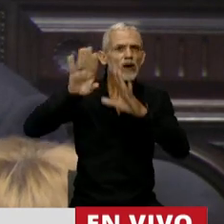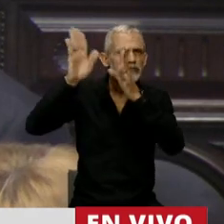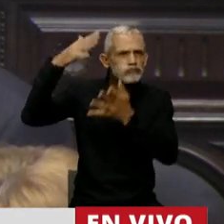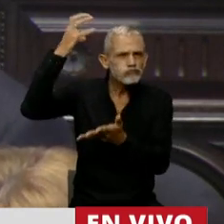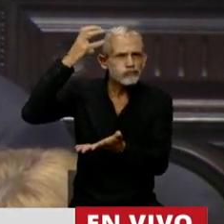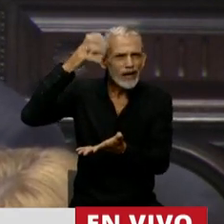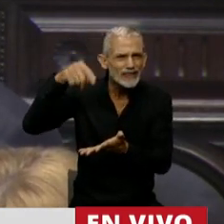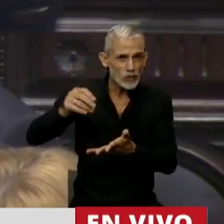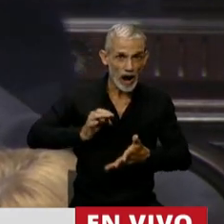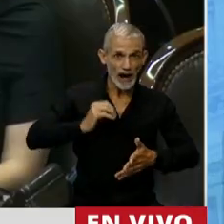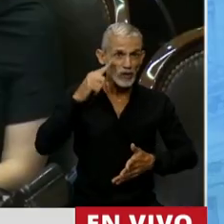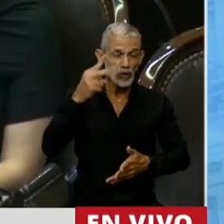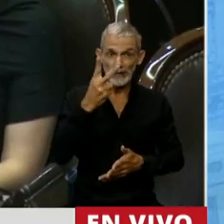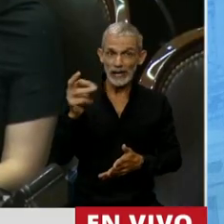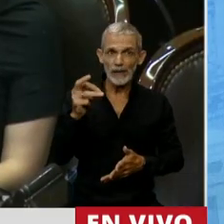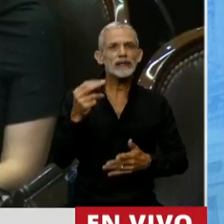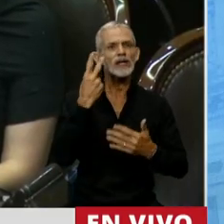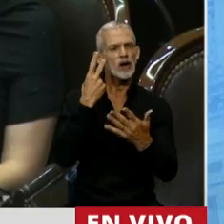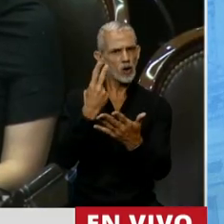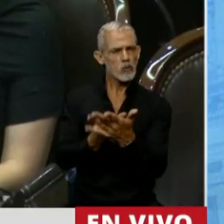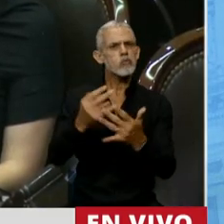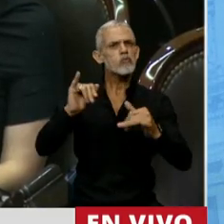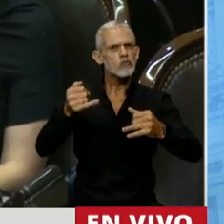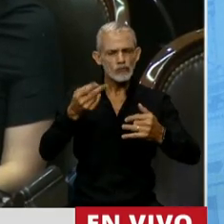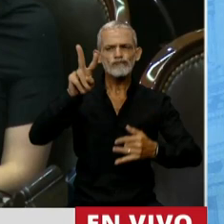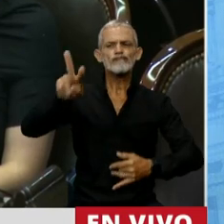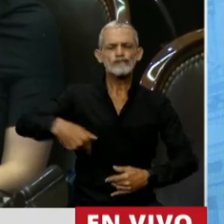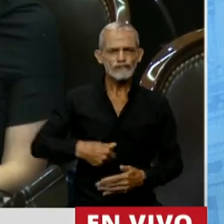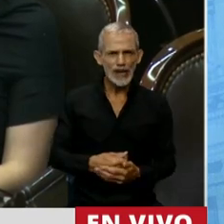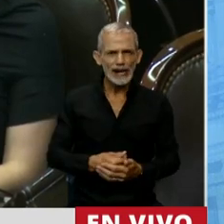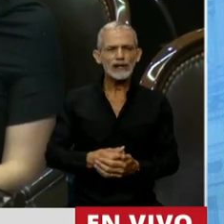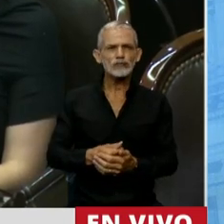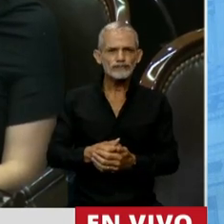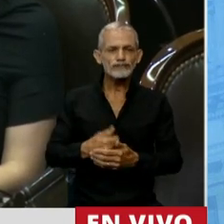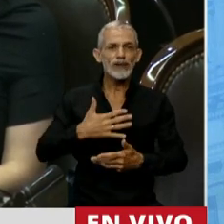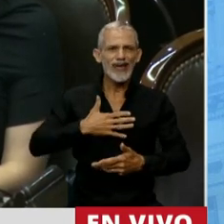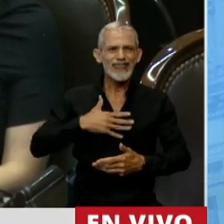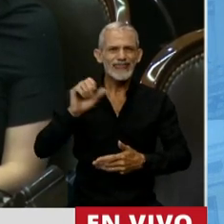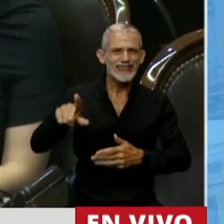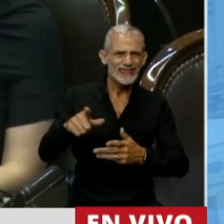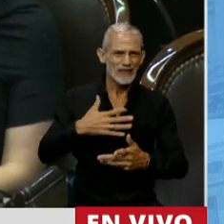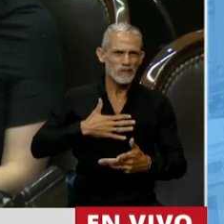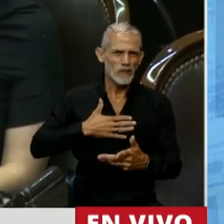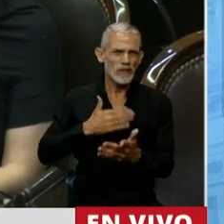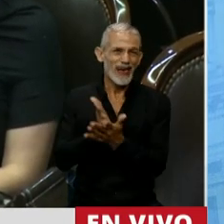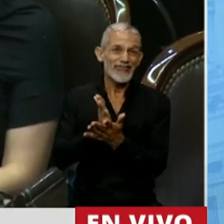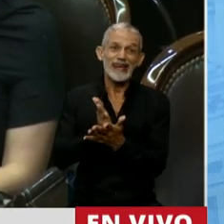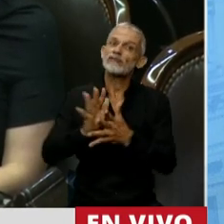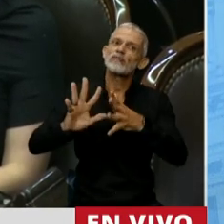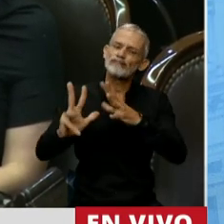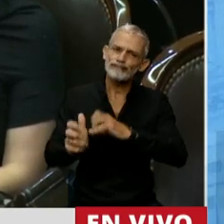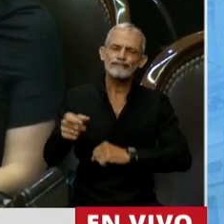ya ahora, durante el 2020, a reconocerles que se les ha afectado el derecho de propiedad y se